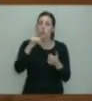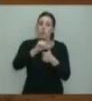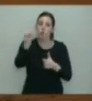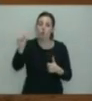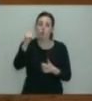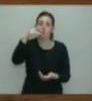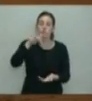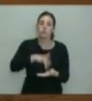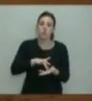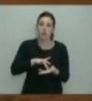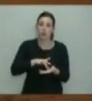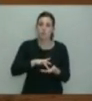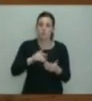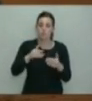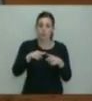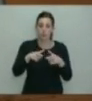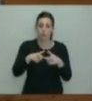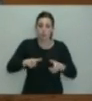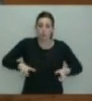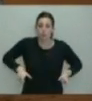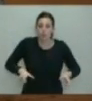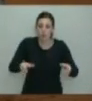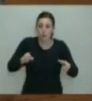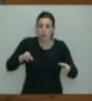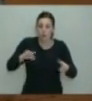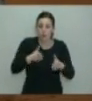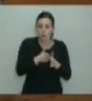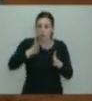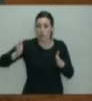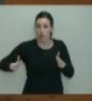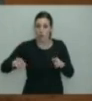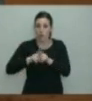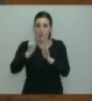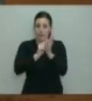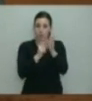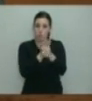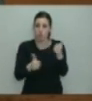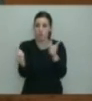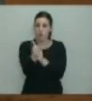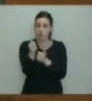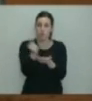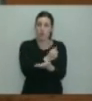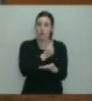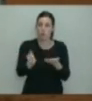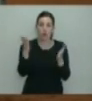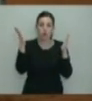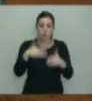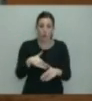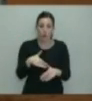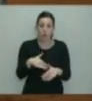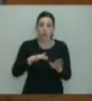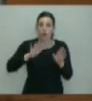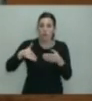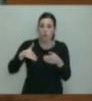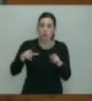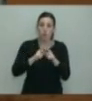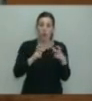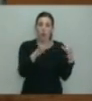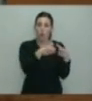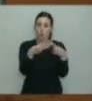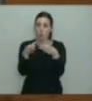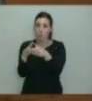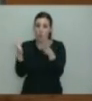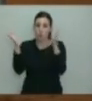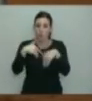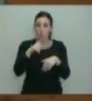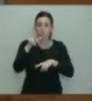donde, al otro lado de la acera, no pueden matricular o no tienen los criterios preferentes para matricular en ese centro y que, además, está quedando sin unidades precisamente por ese